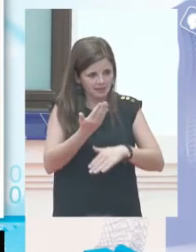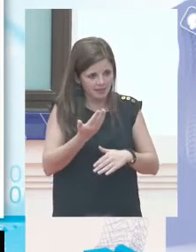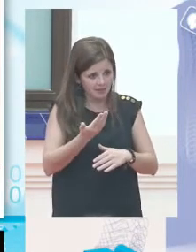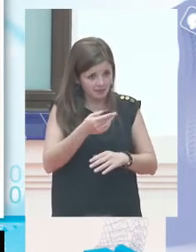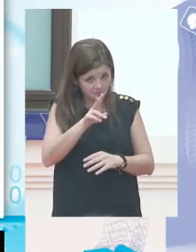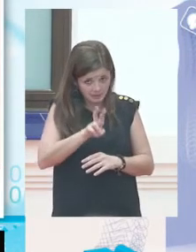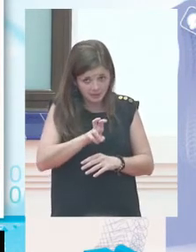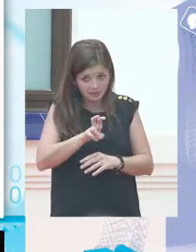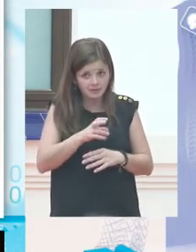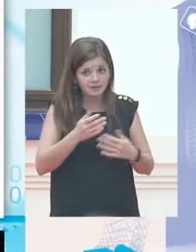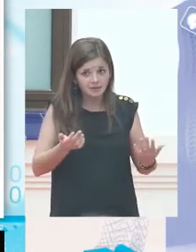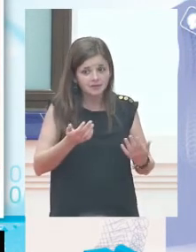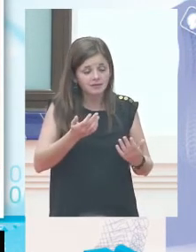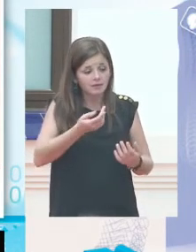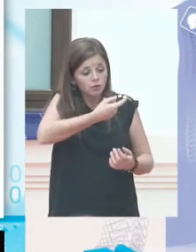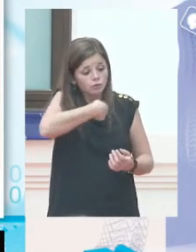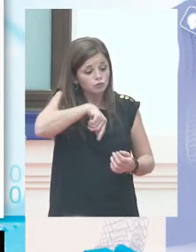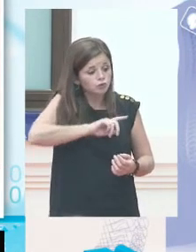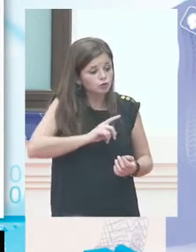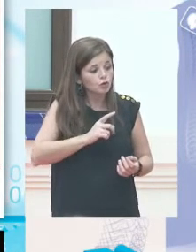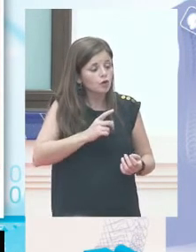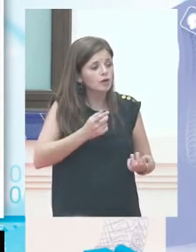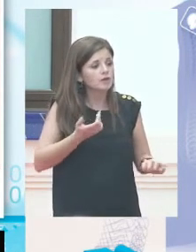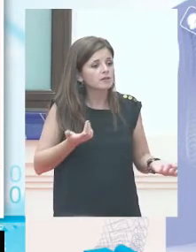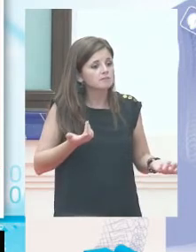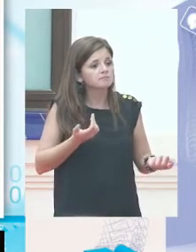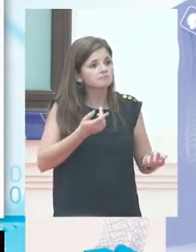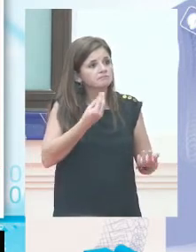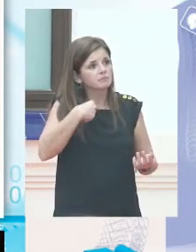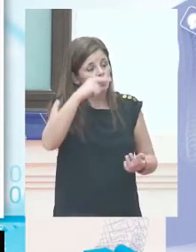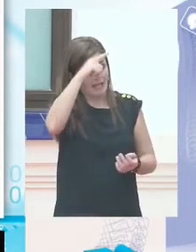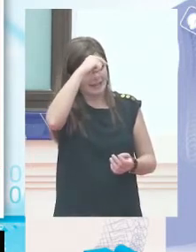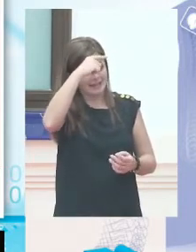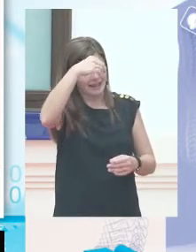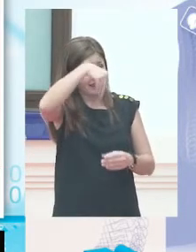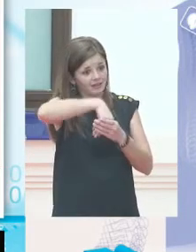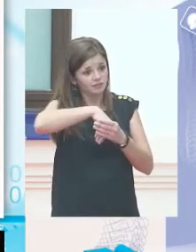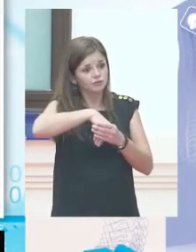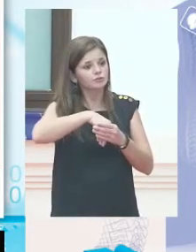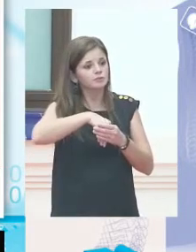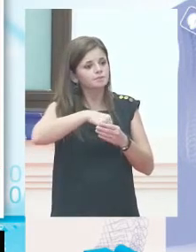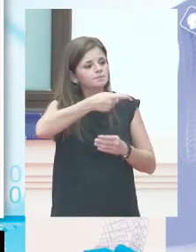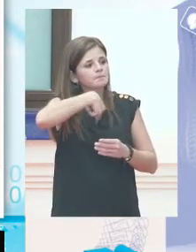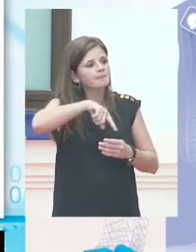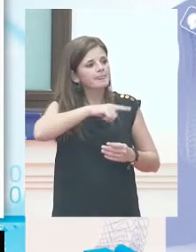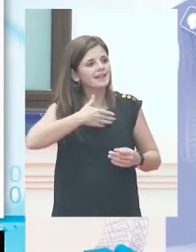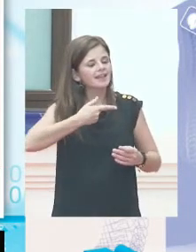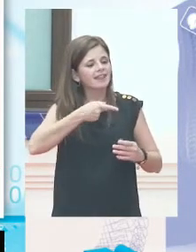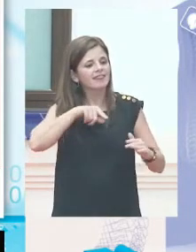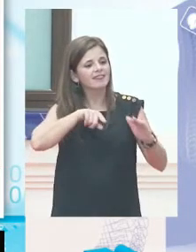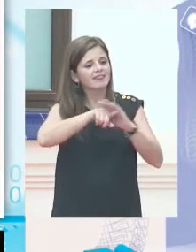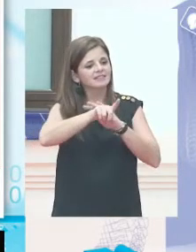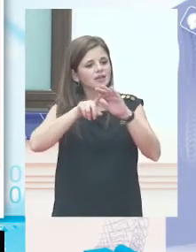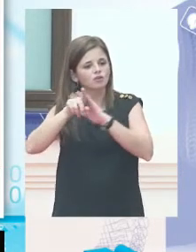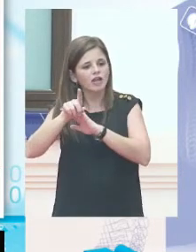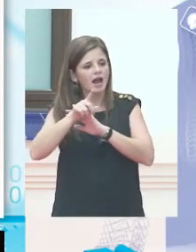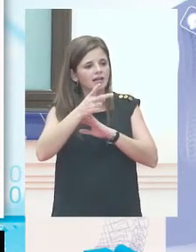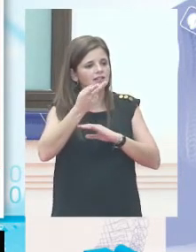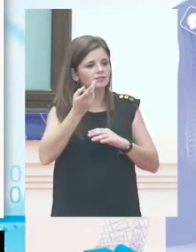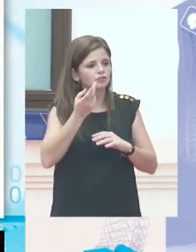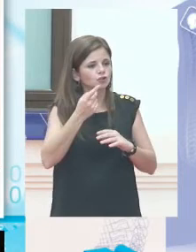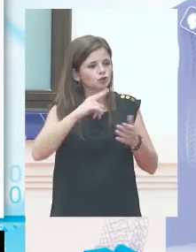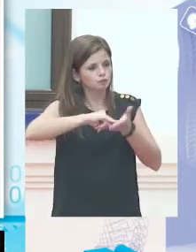¿vale? En nuestro caso, nosotros dentro de esta cátedra pues hemos desarrollado dos proyectos principales, el